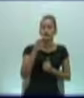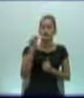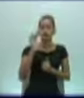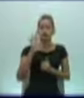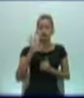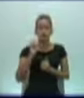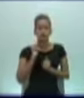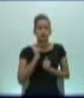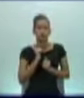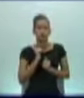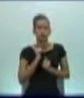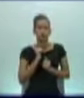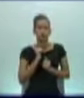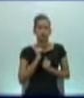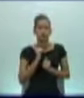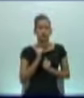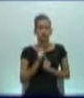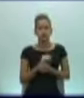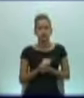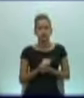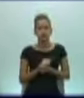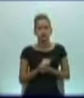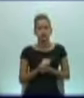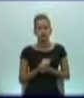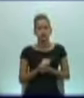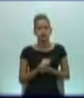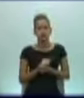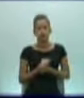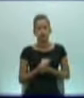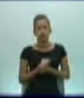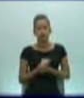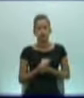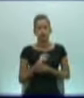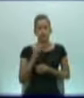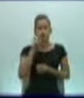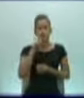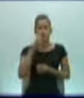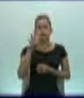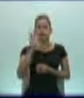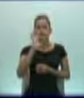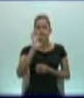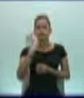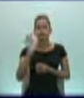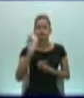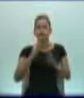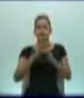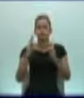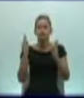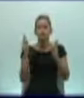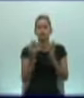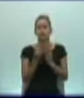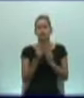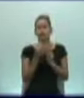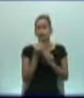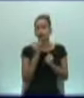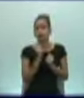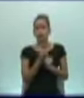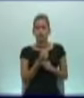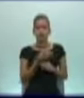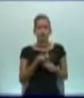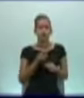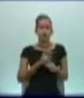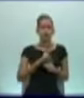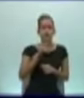acá podemos decir también un medio. El 25% del total, que se puede representar con una